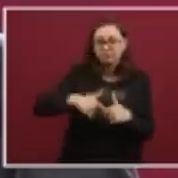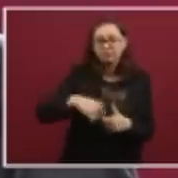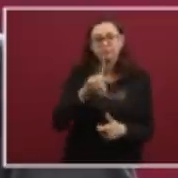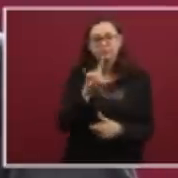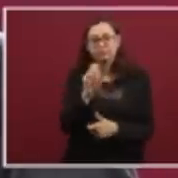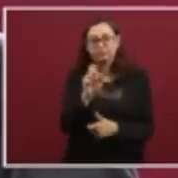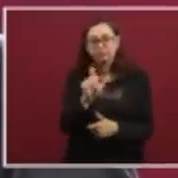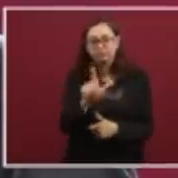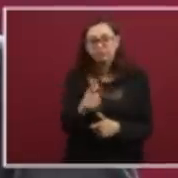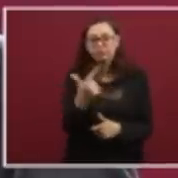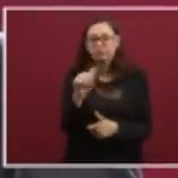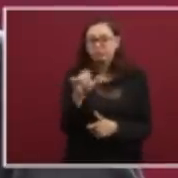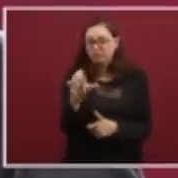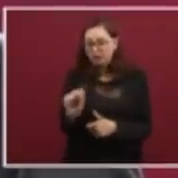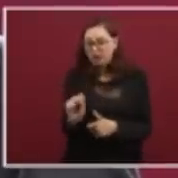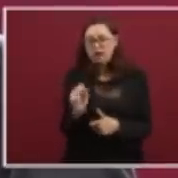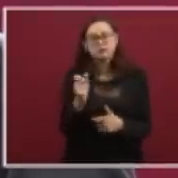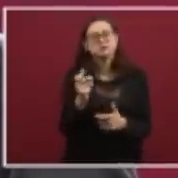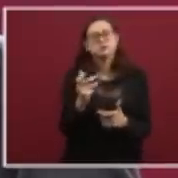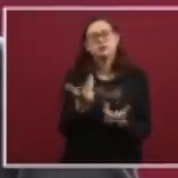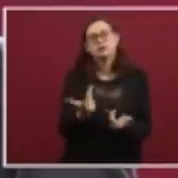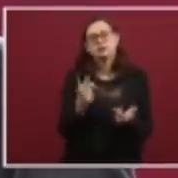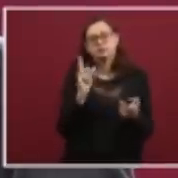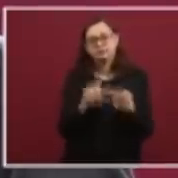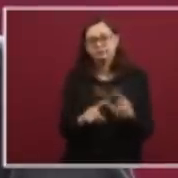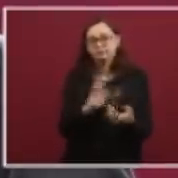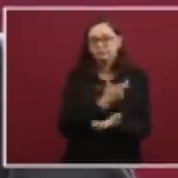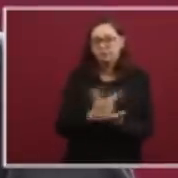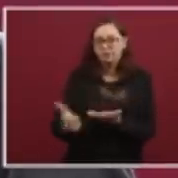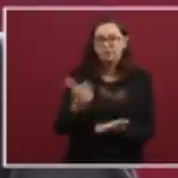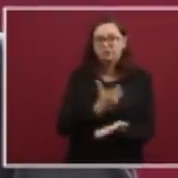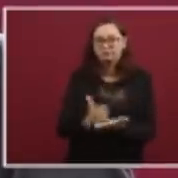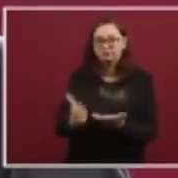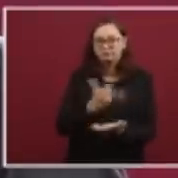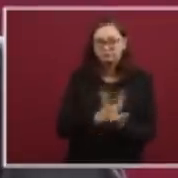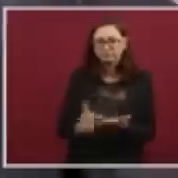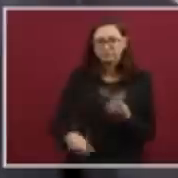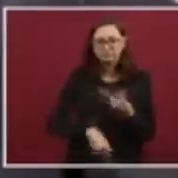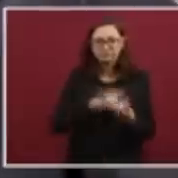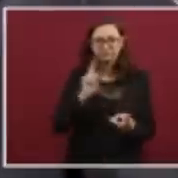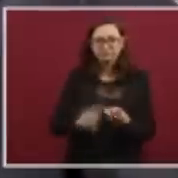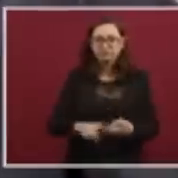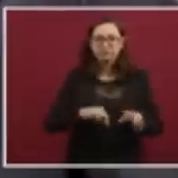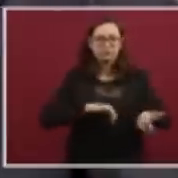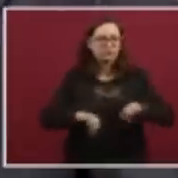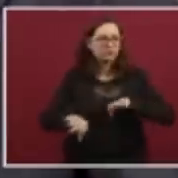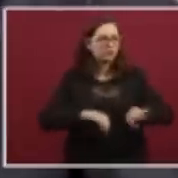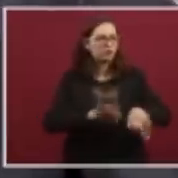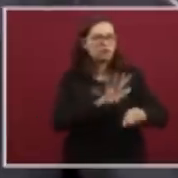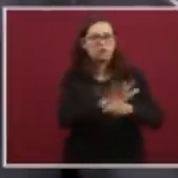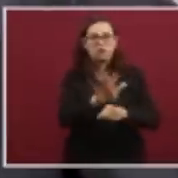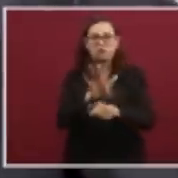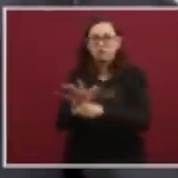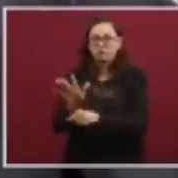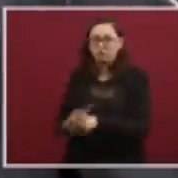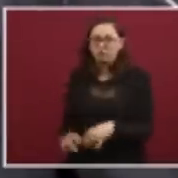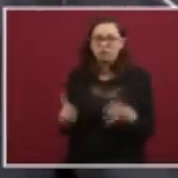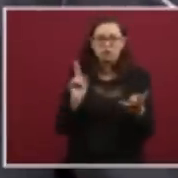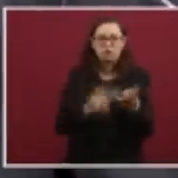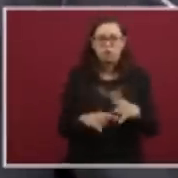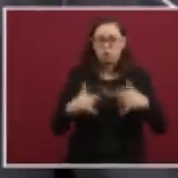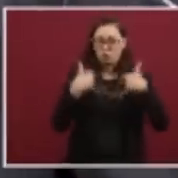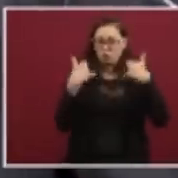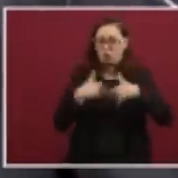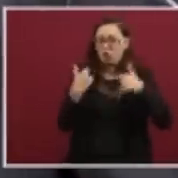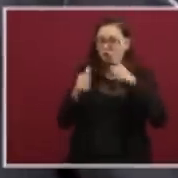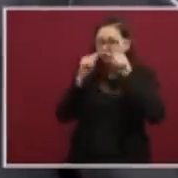gas, el que haya ingresos, el que haya empleos, el que se atienda a los